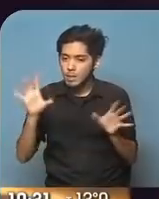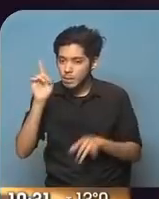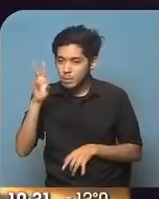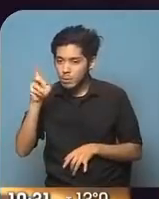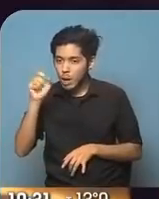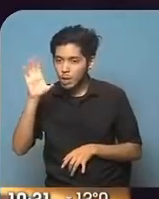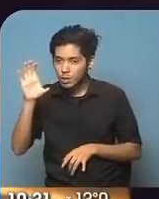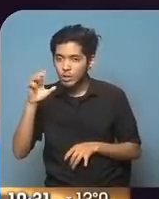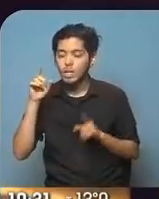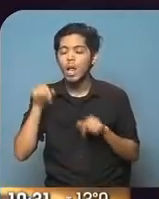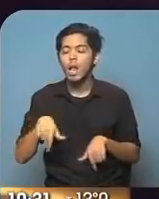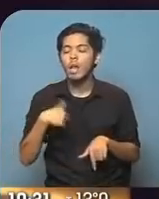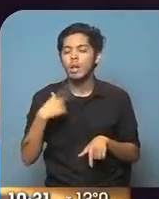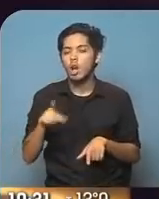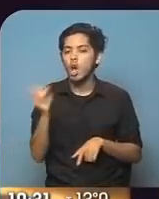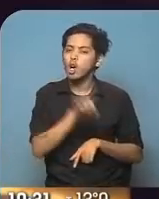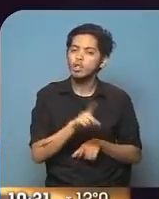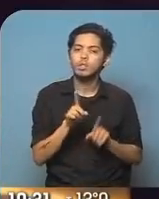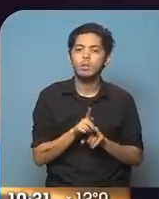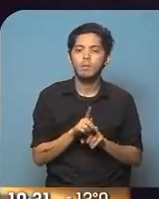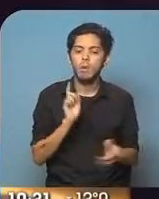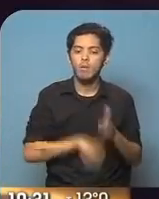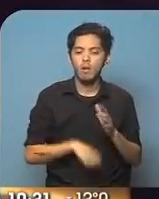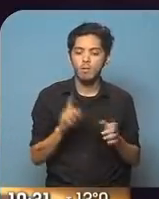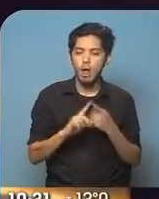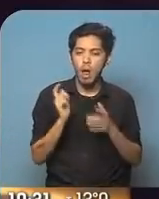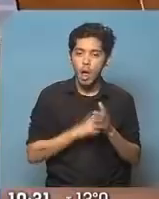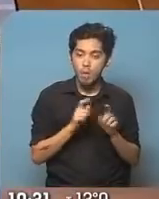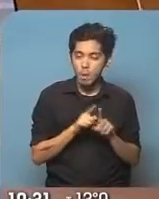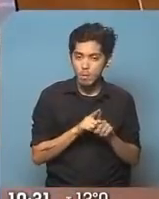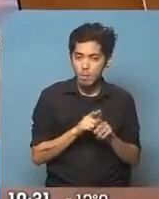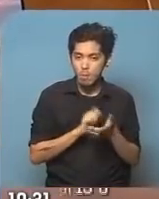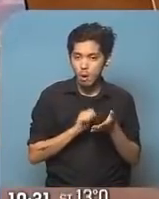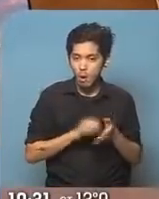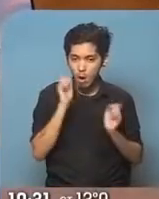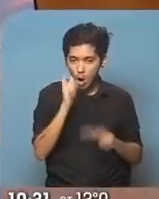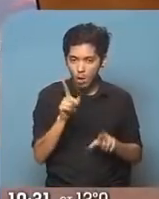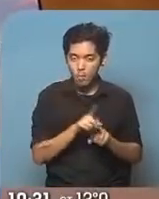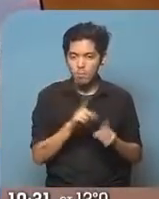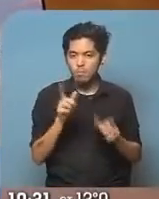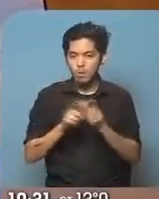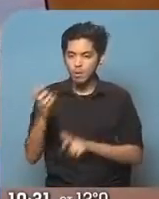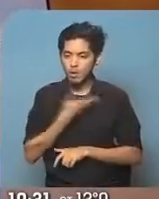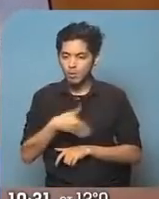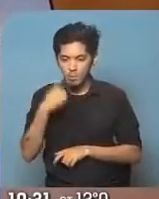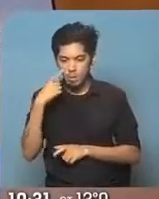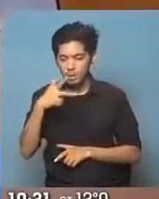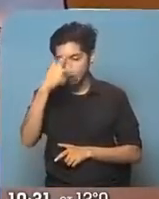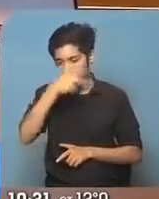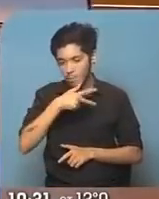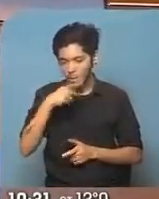central por otra parte desde que se firme el contrato va a haber funcionarios del fondo monetario trimestralmente